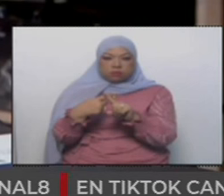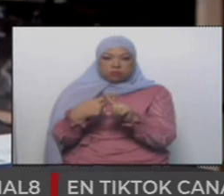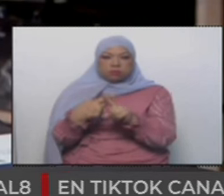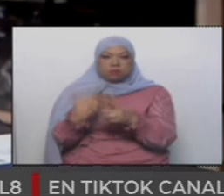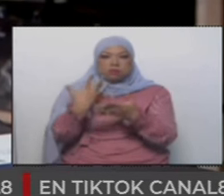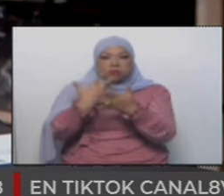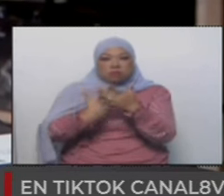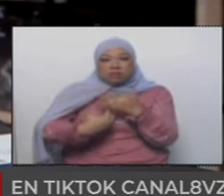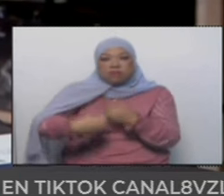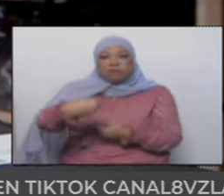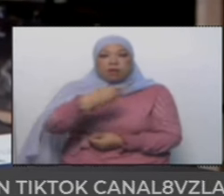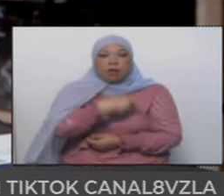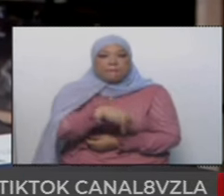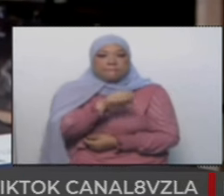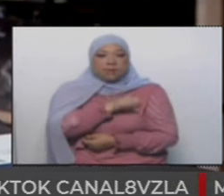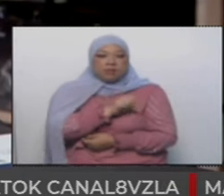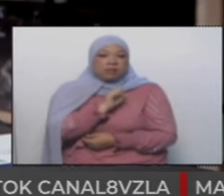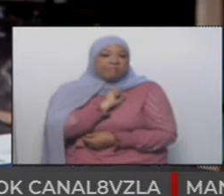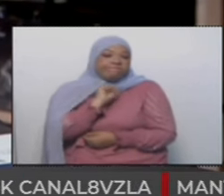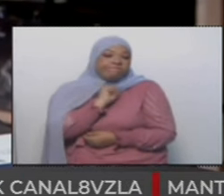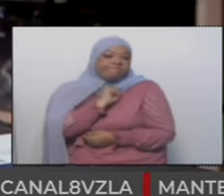demostró que es un cobarde.